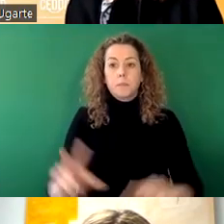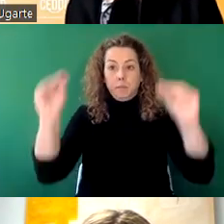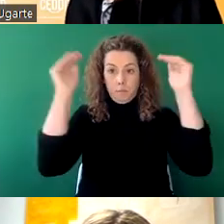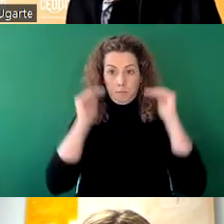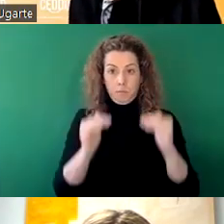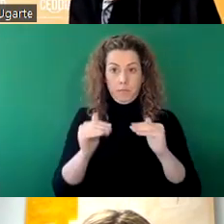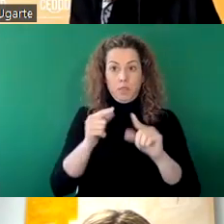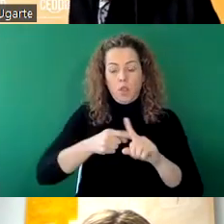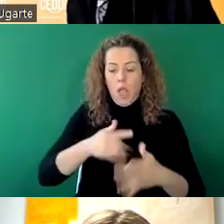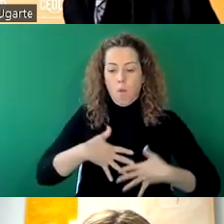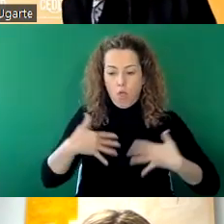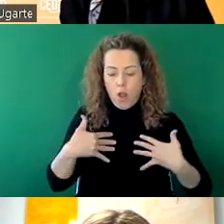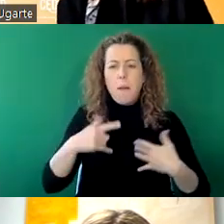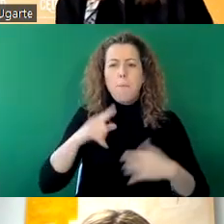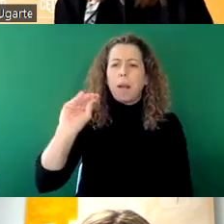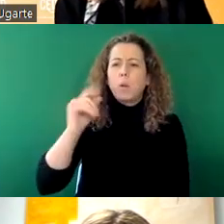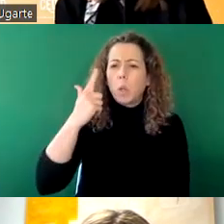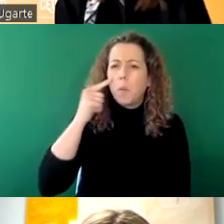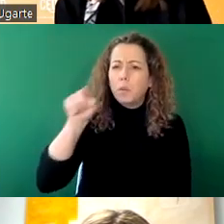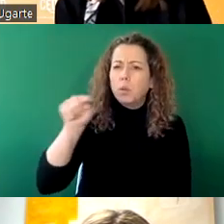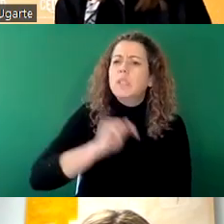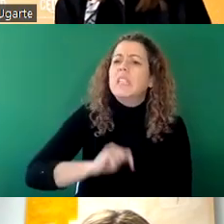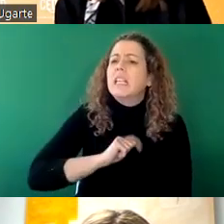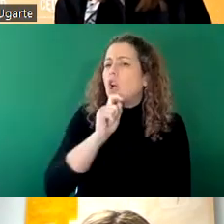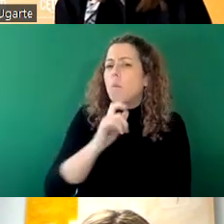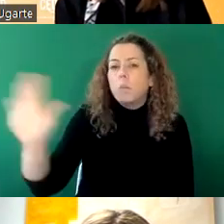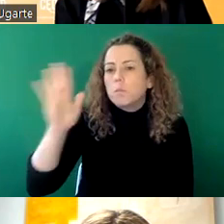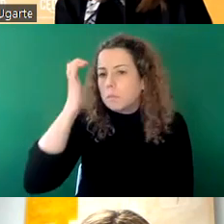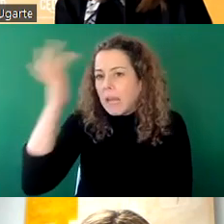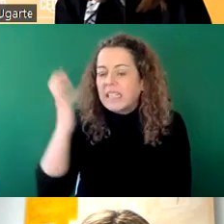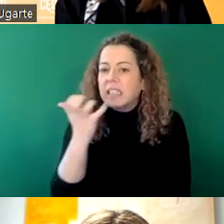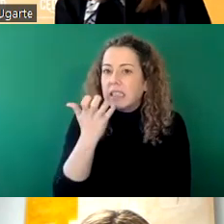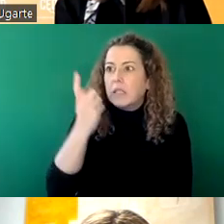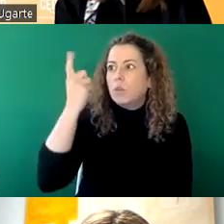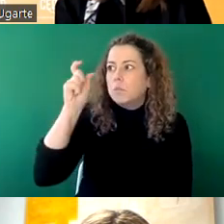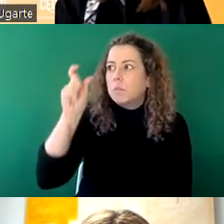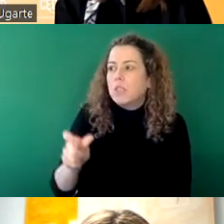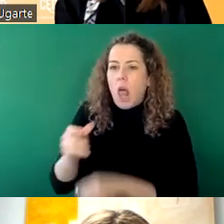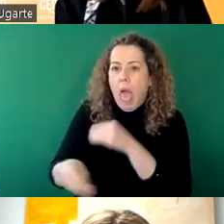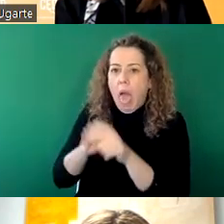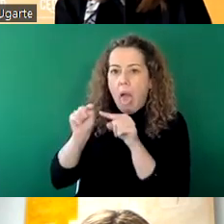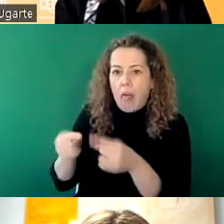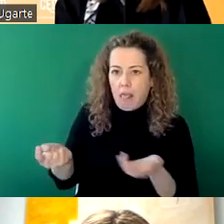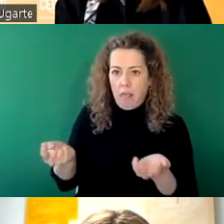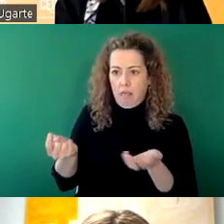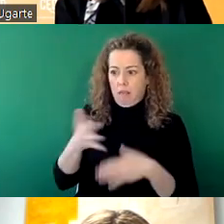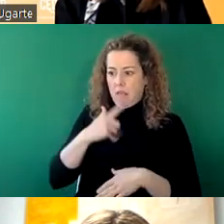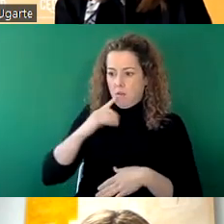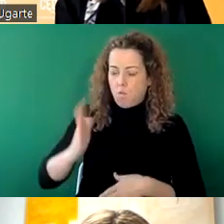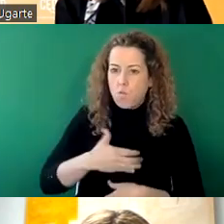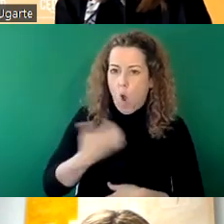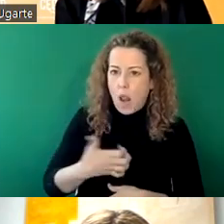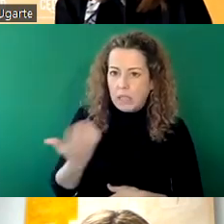instrucción emocional, preguntándole a la persona cómo te sentirías si alguien estuviera haciendo esto y por tanto estuviera molestando o